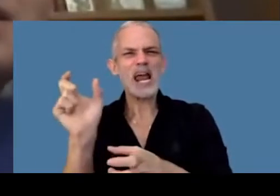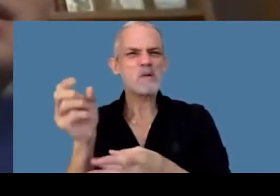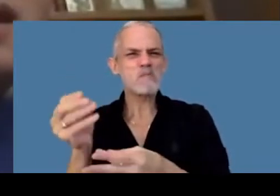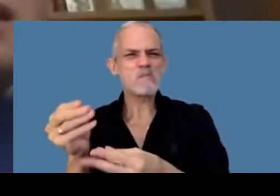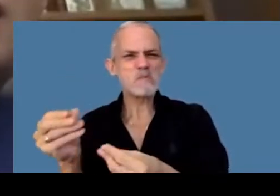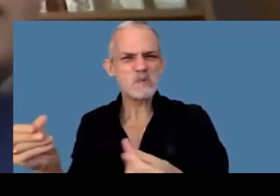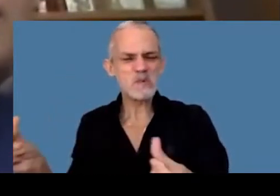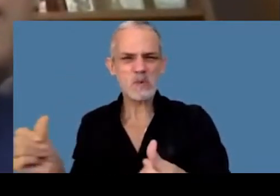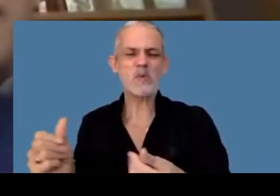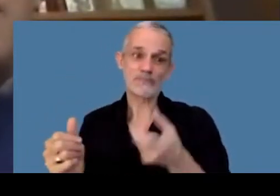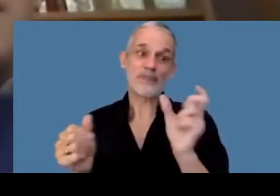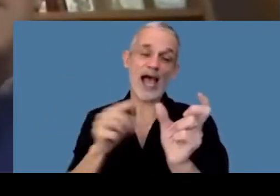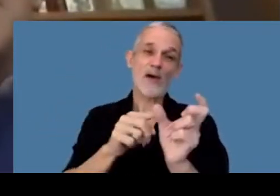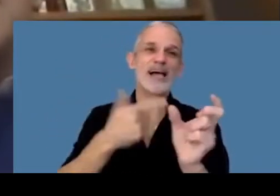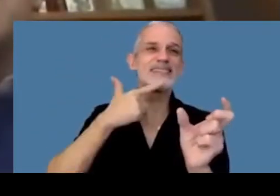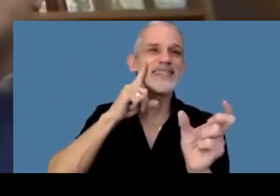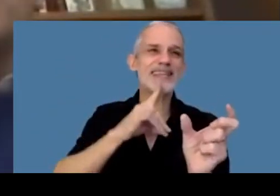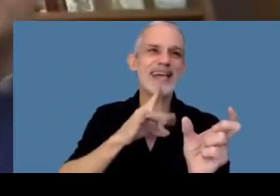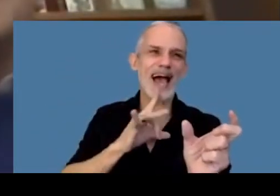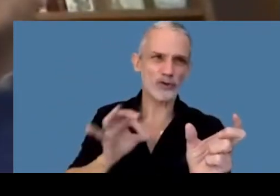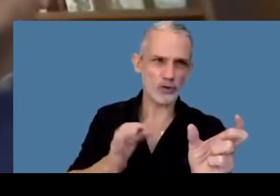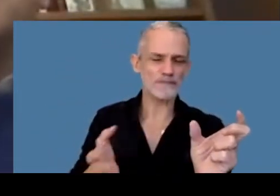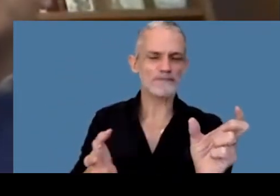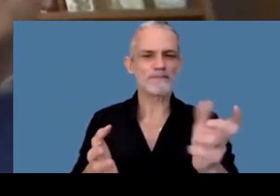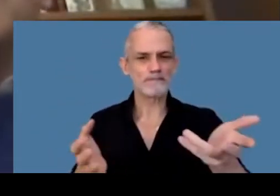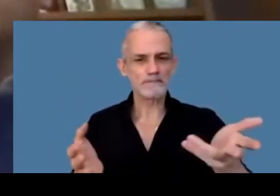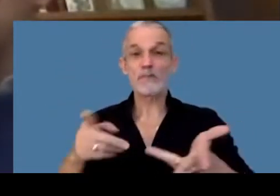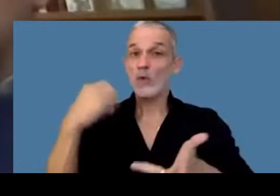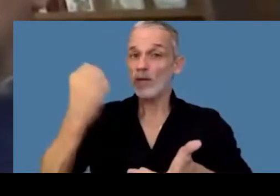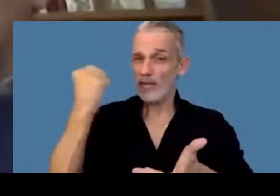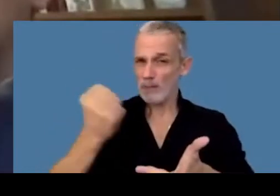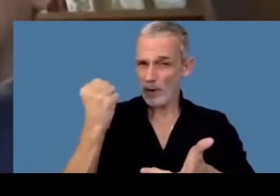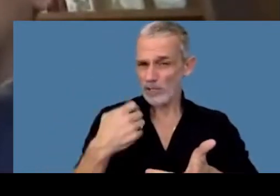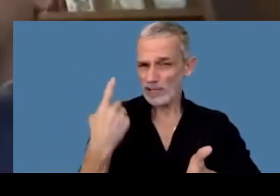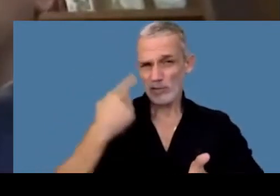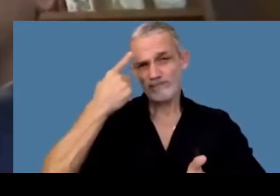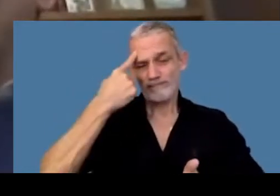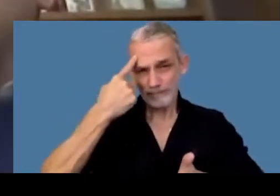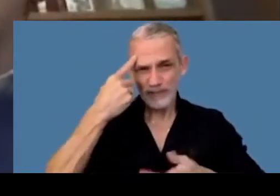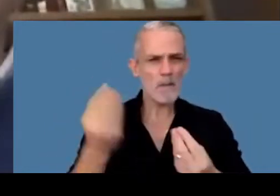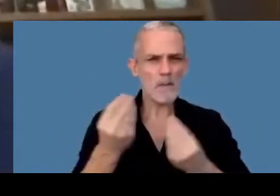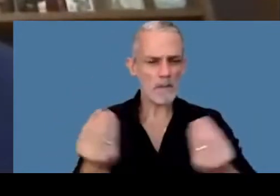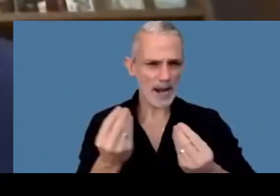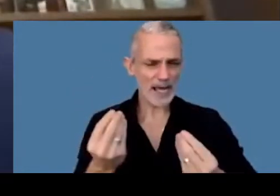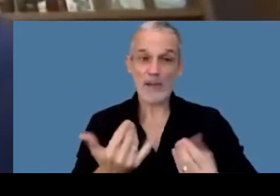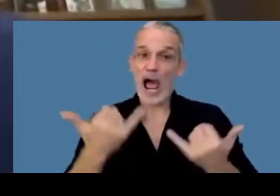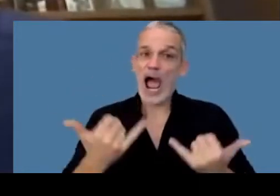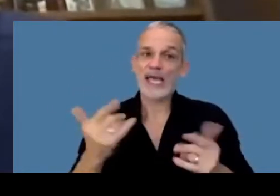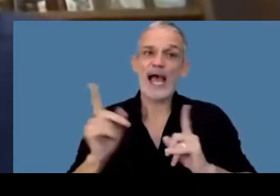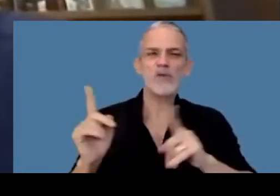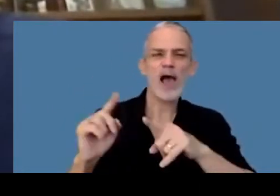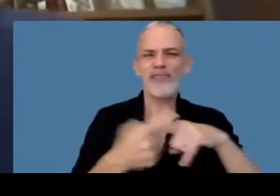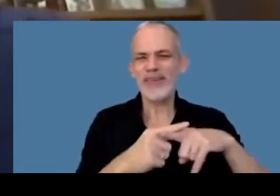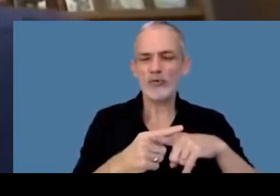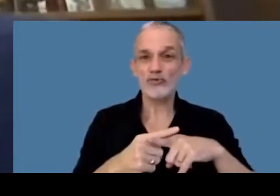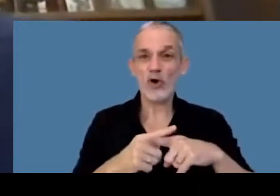frecuente, y y me parece que es importante tenerlo en claro, sobre todo por cuando se dan ciertas discusiones desde un punto de